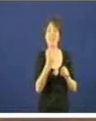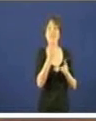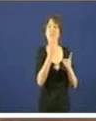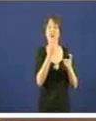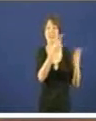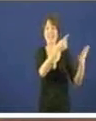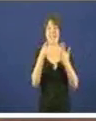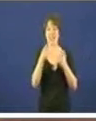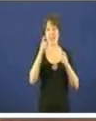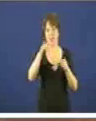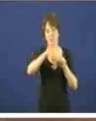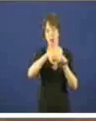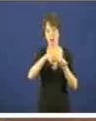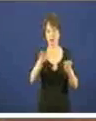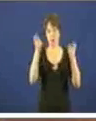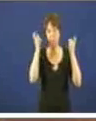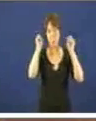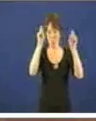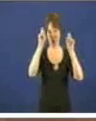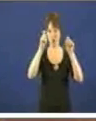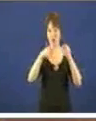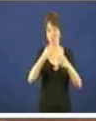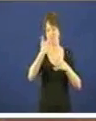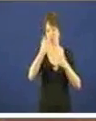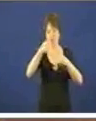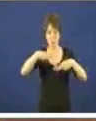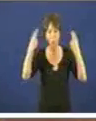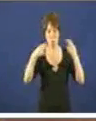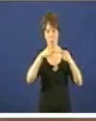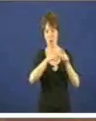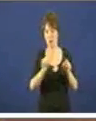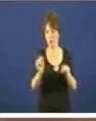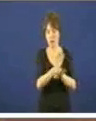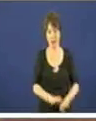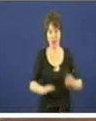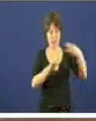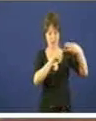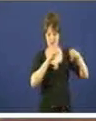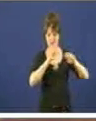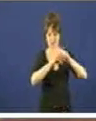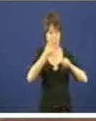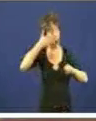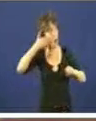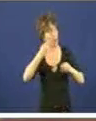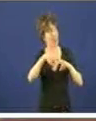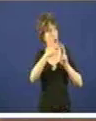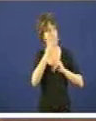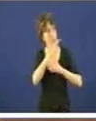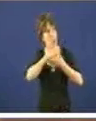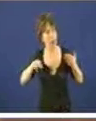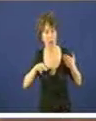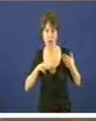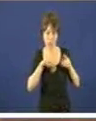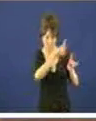de profesores no ensino público. Ese é a súa xestión austera e eficiente. Este é a súa honradez. Este é o seu compromiso con Galiza, señor Feijóo.